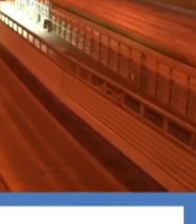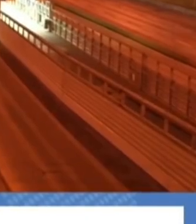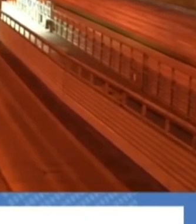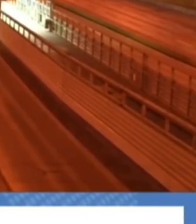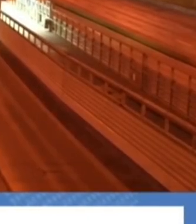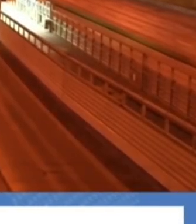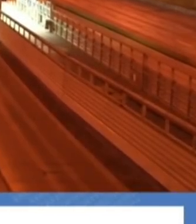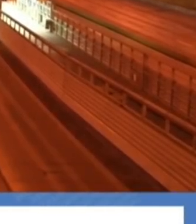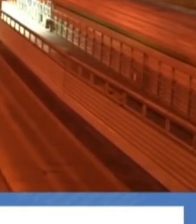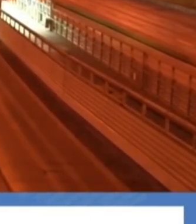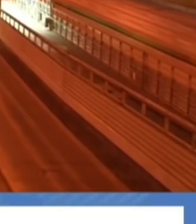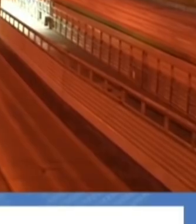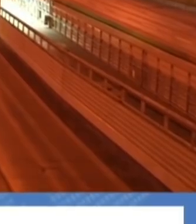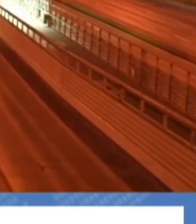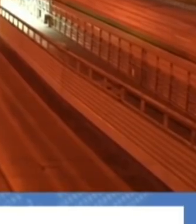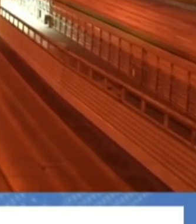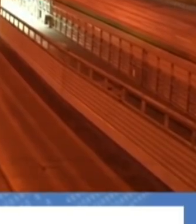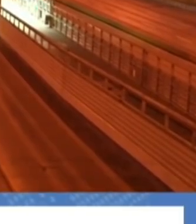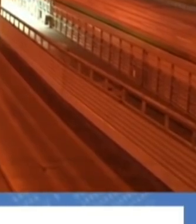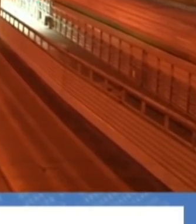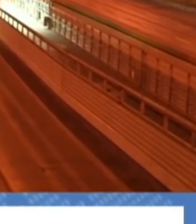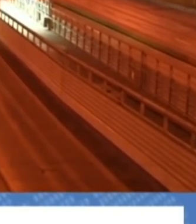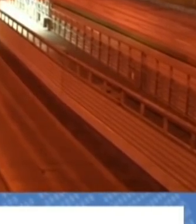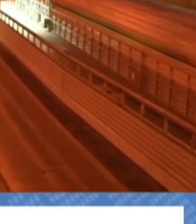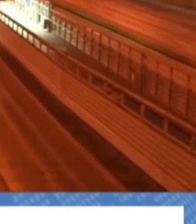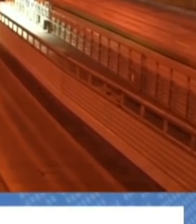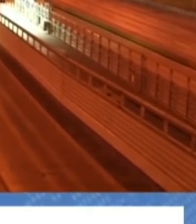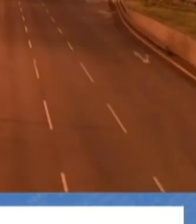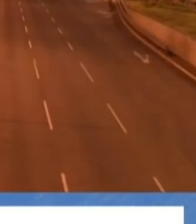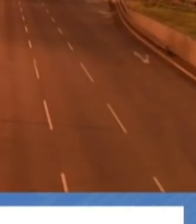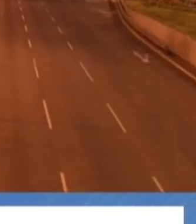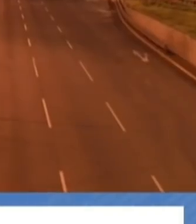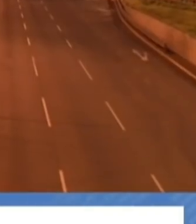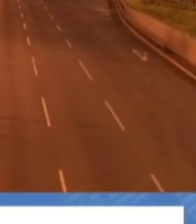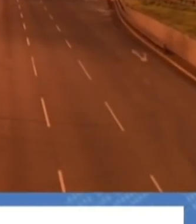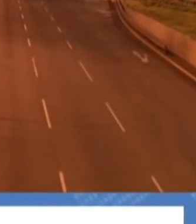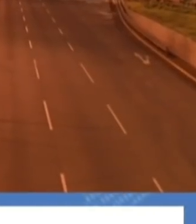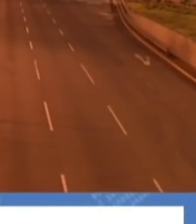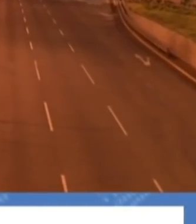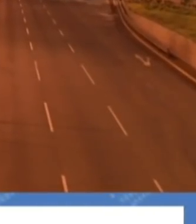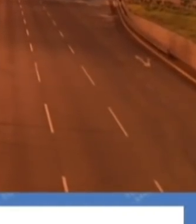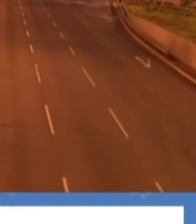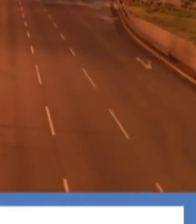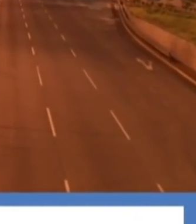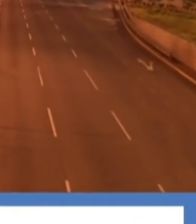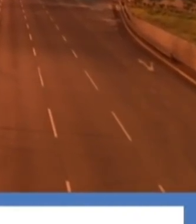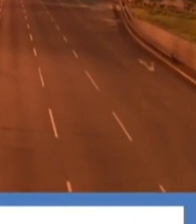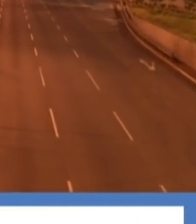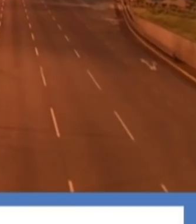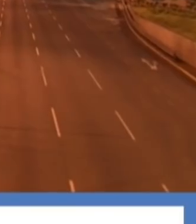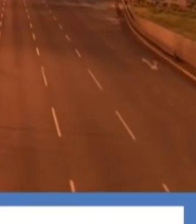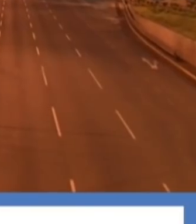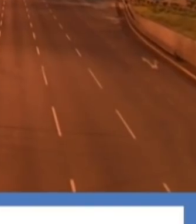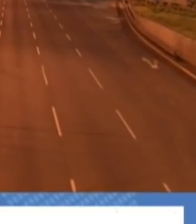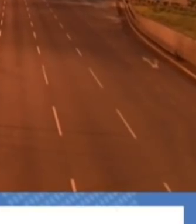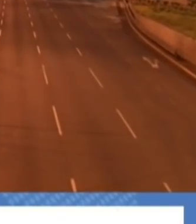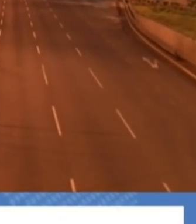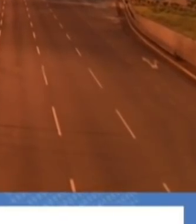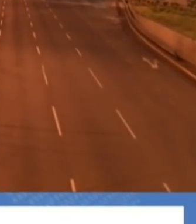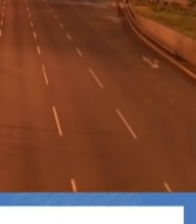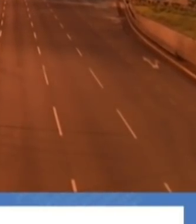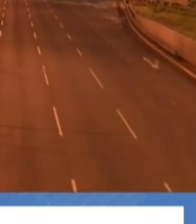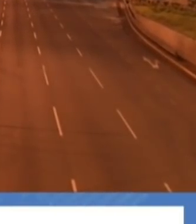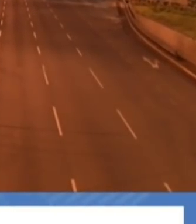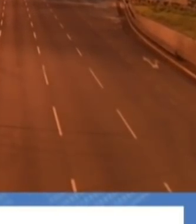han sido detenidas. Se han también intervenido a 69 vehículos, de los cuales ya a los conductores se les ha retenido la tarjeta de propiedad